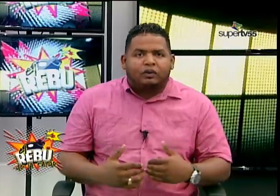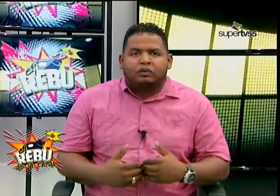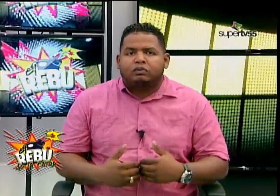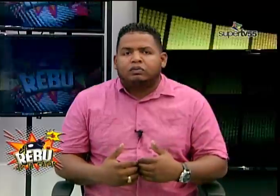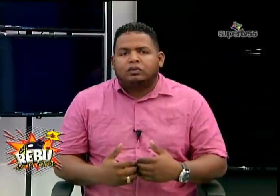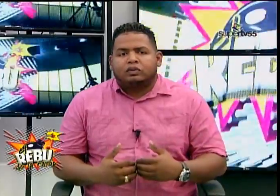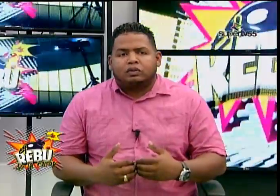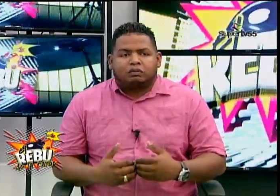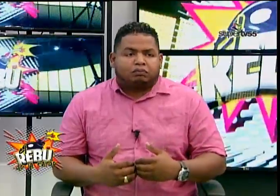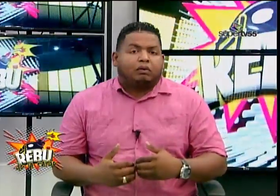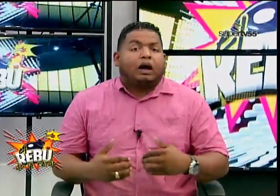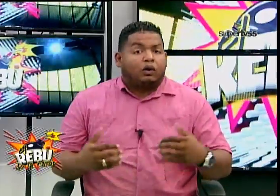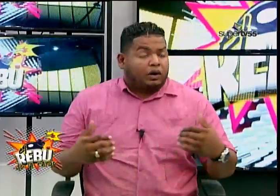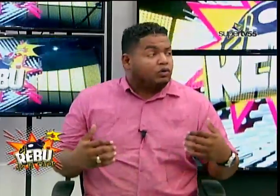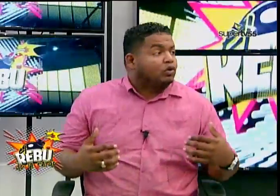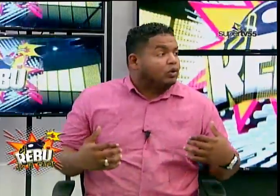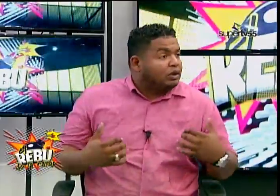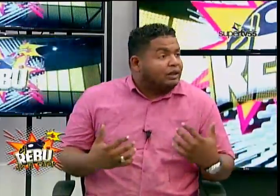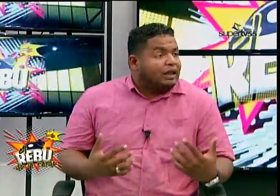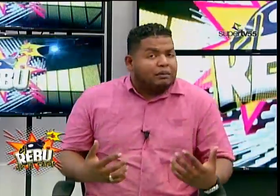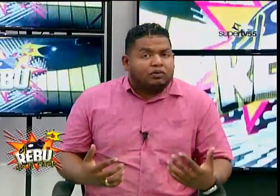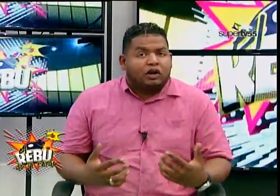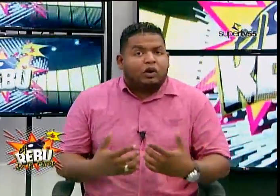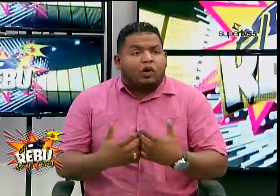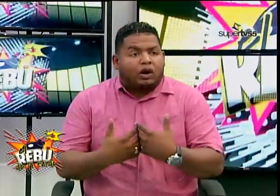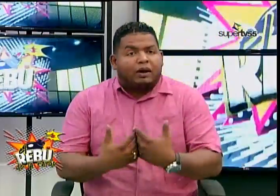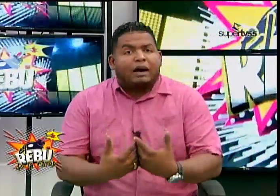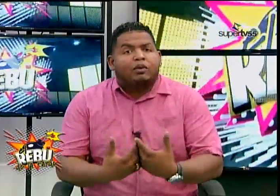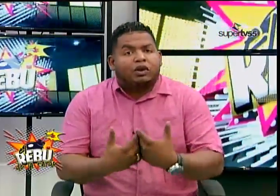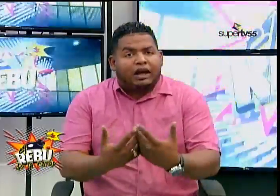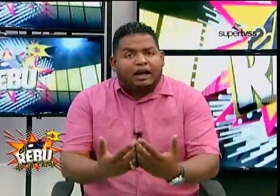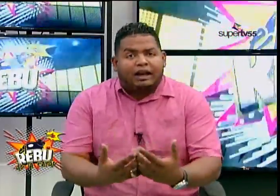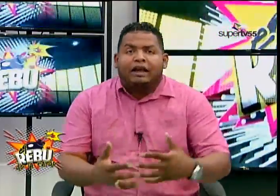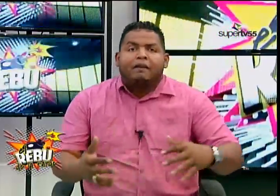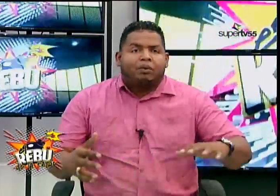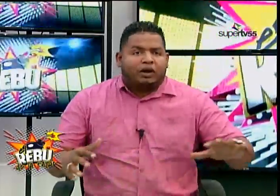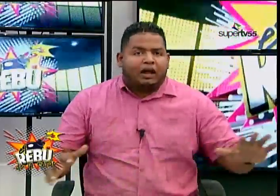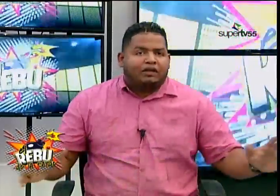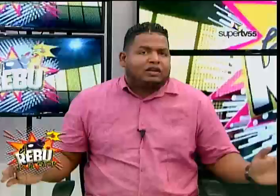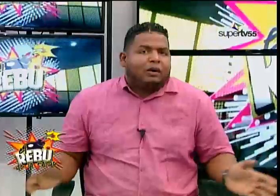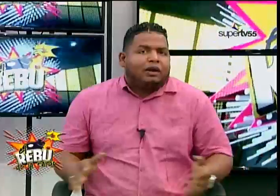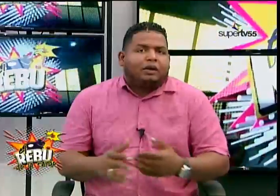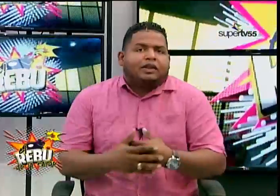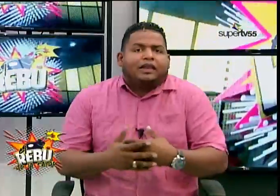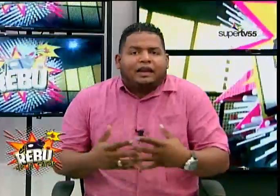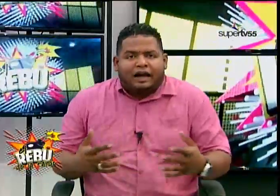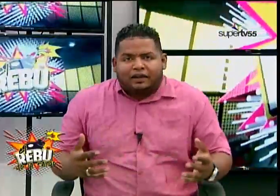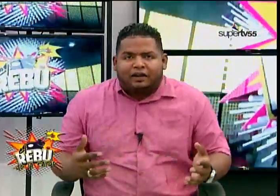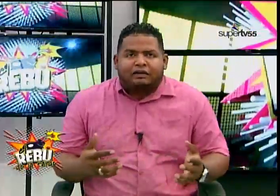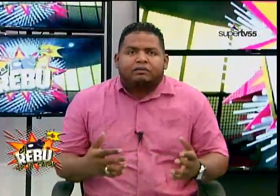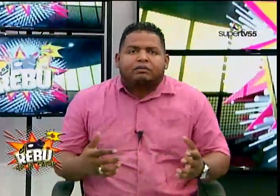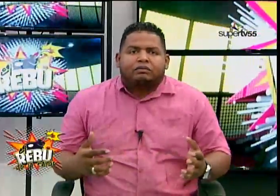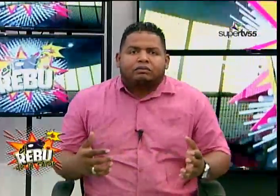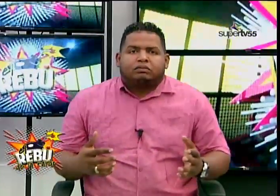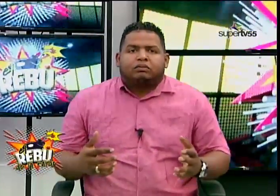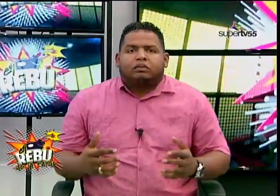cristiano, a lo que nosotros entendemos, oye, a lo que veíamos de él, porque nadie sabe la vida de nadie.